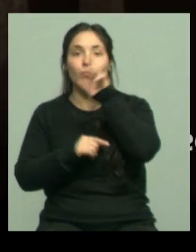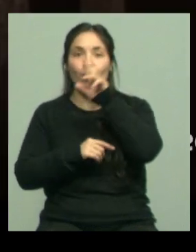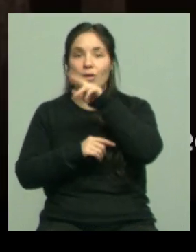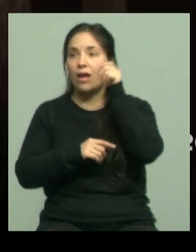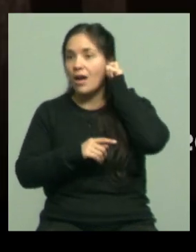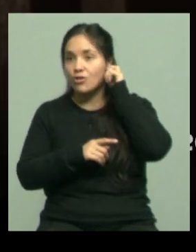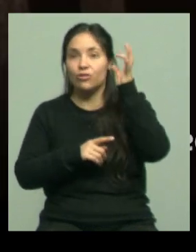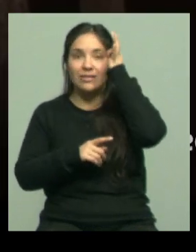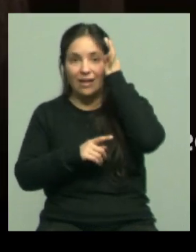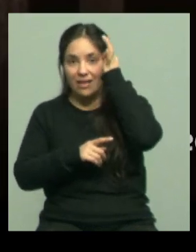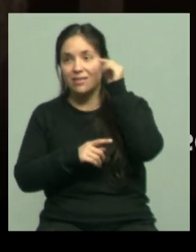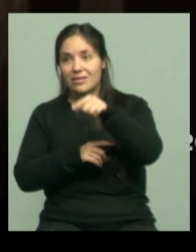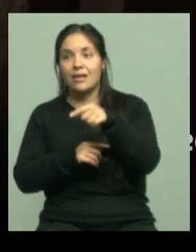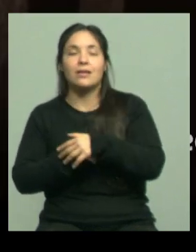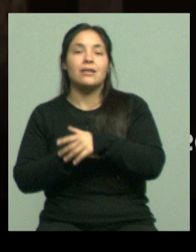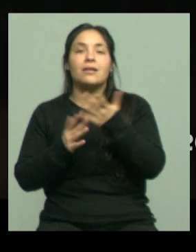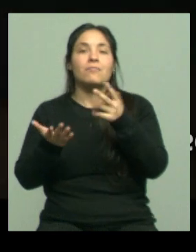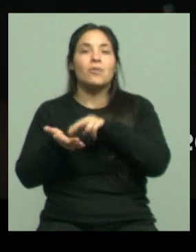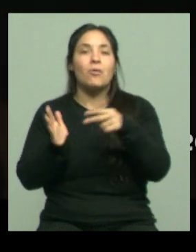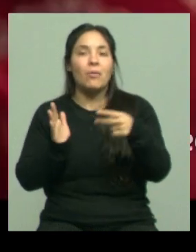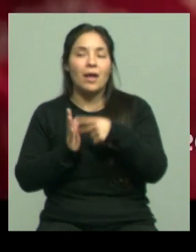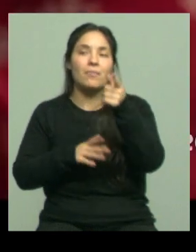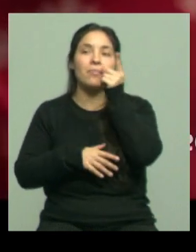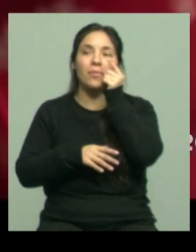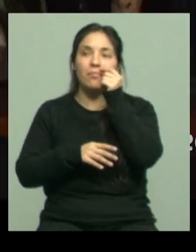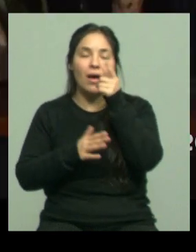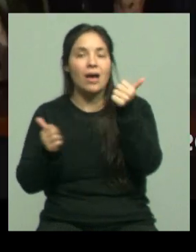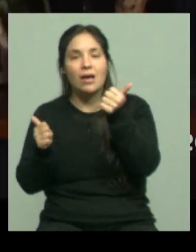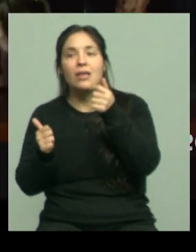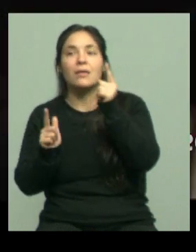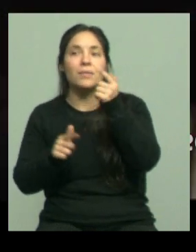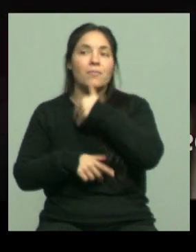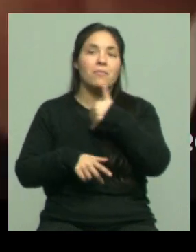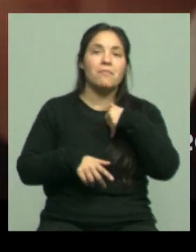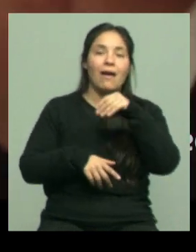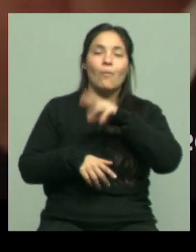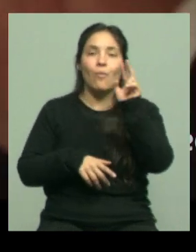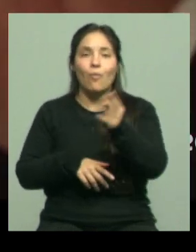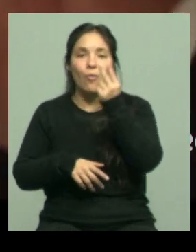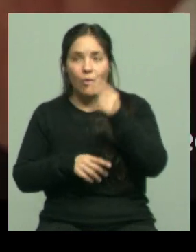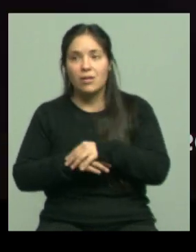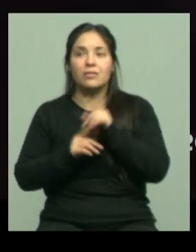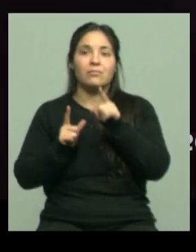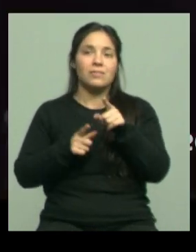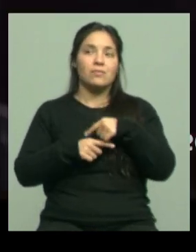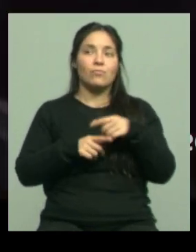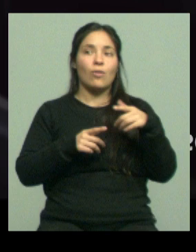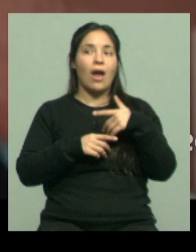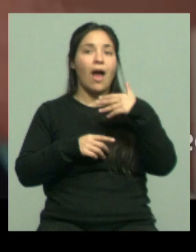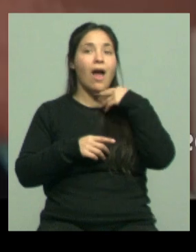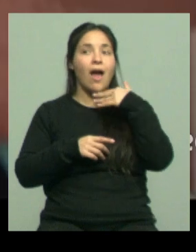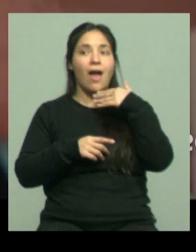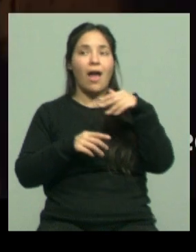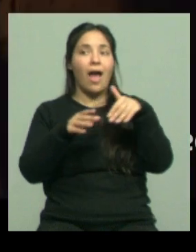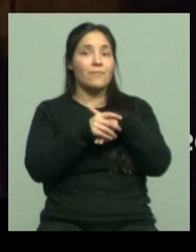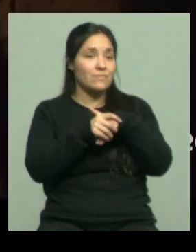está lidiando con una relación complicada con el padre, el fallecimiento de su madre, la pérdida de una amiga. Y bueno, justamente